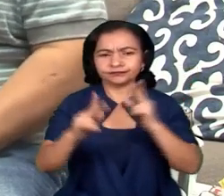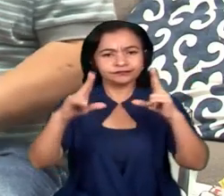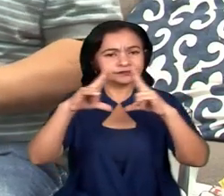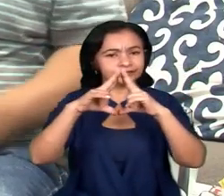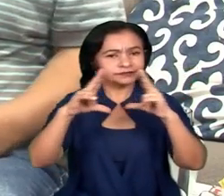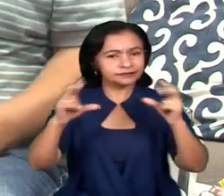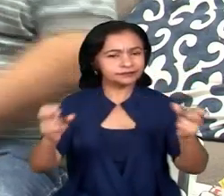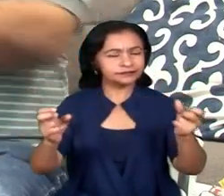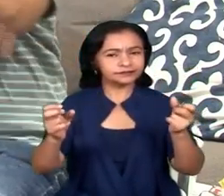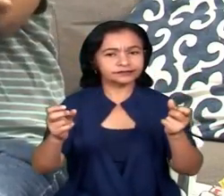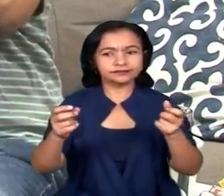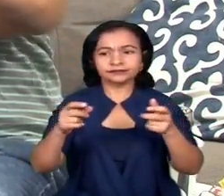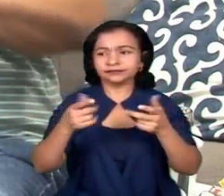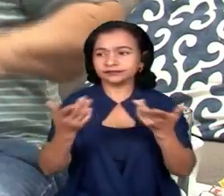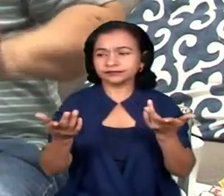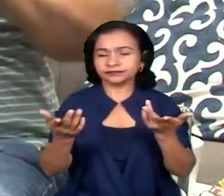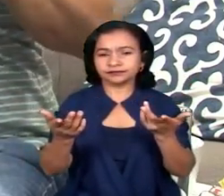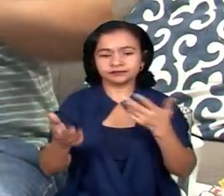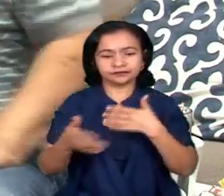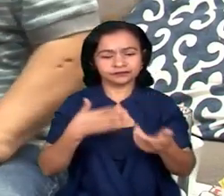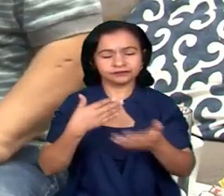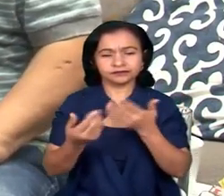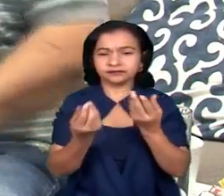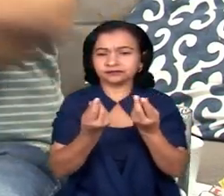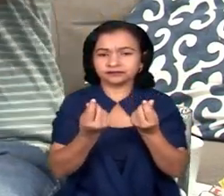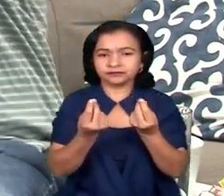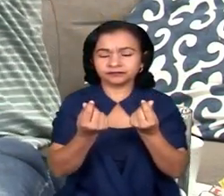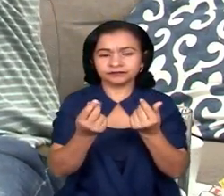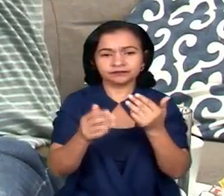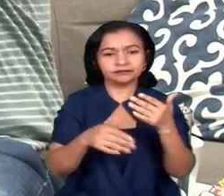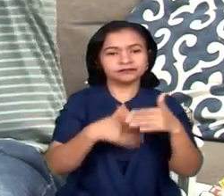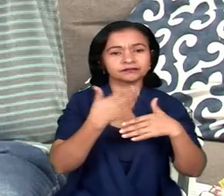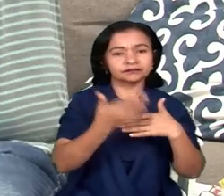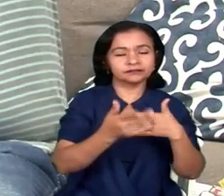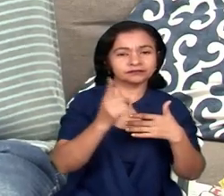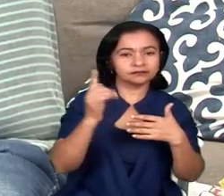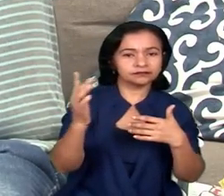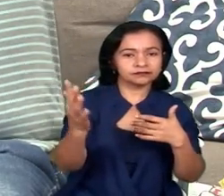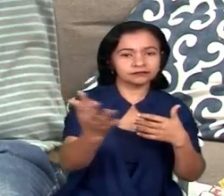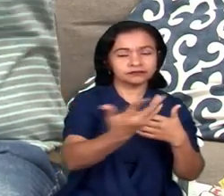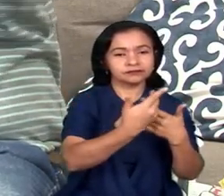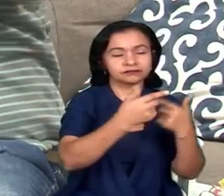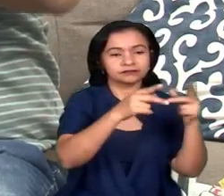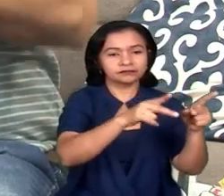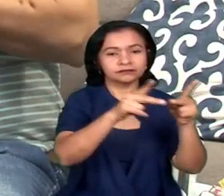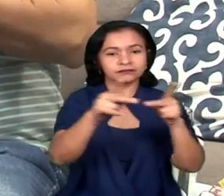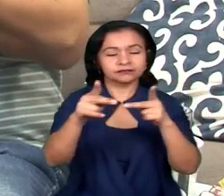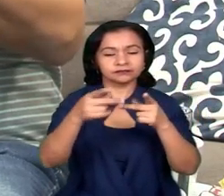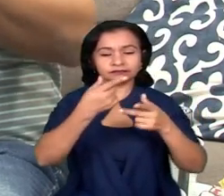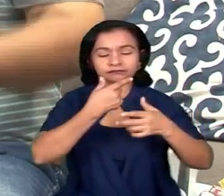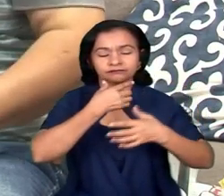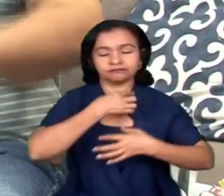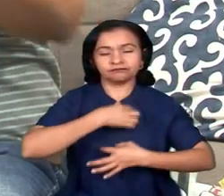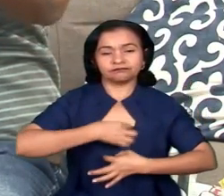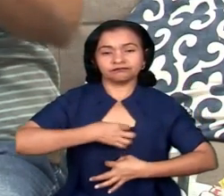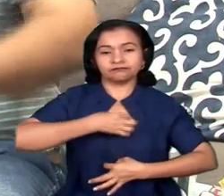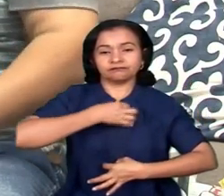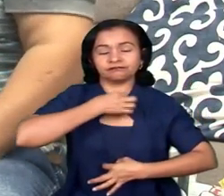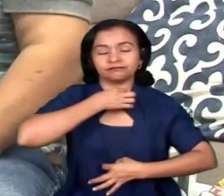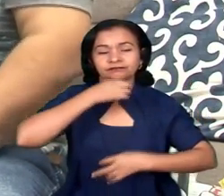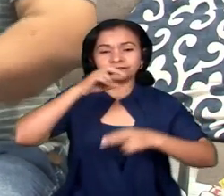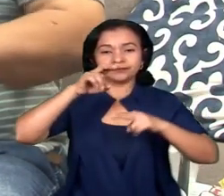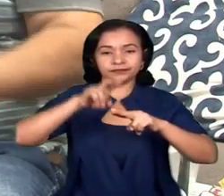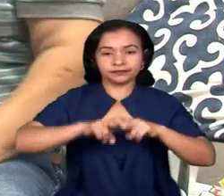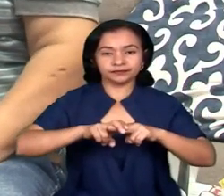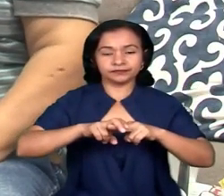Al principio dijeron que no les interesaba la economía. Y ahora va a ver a todos los señores corbatudos, sentados,